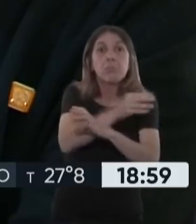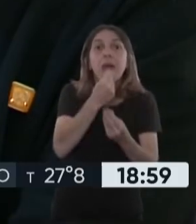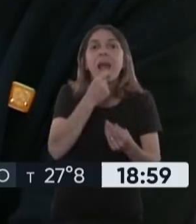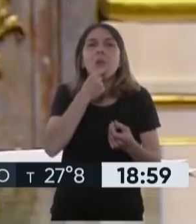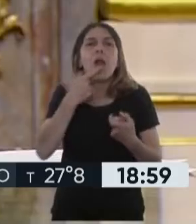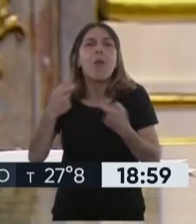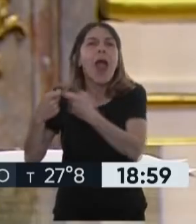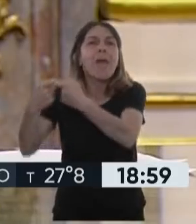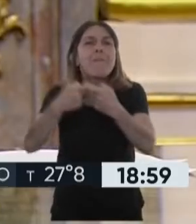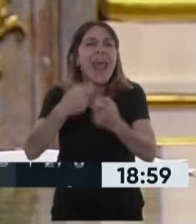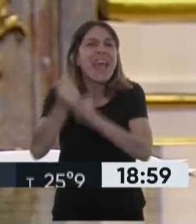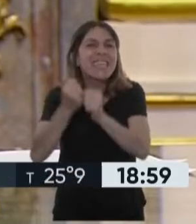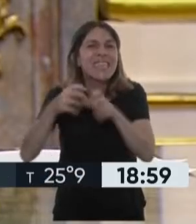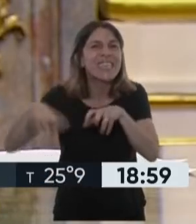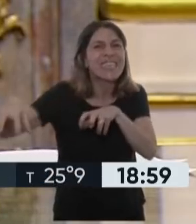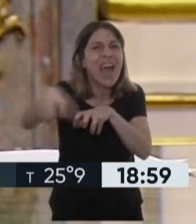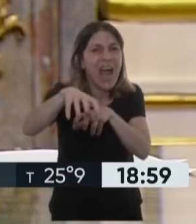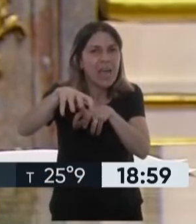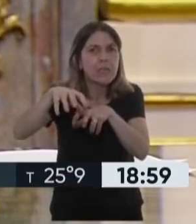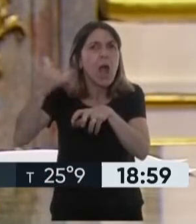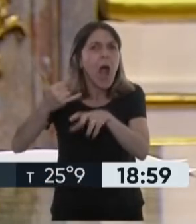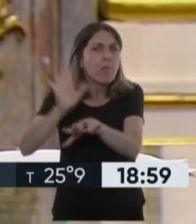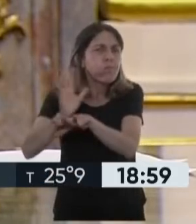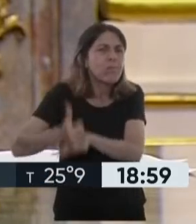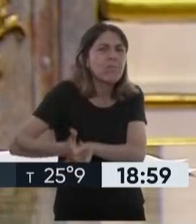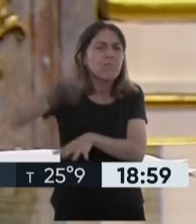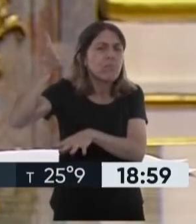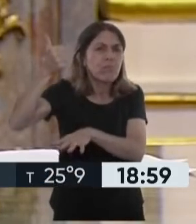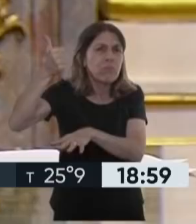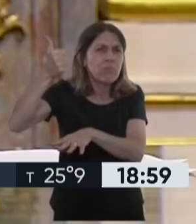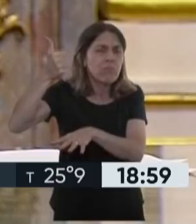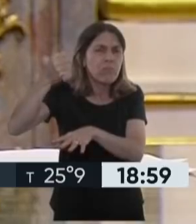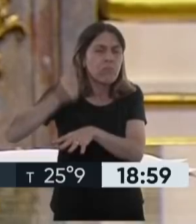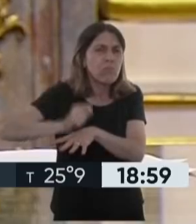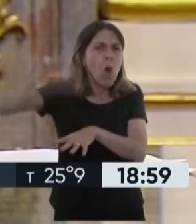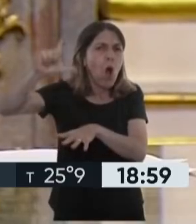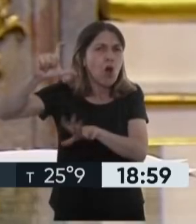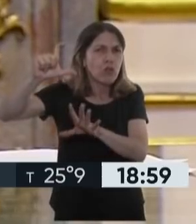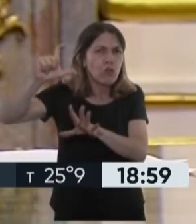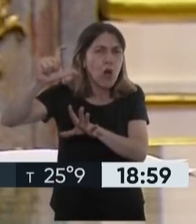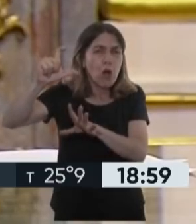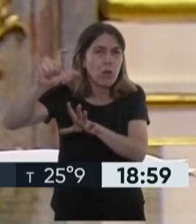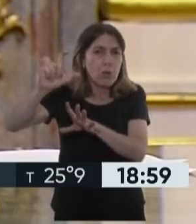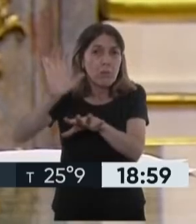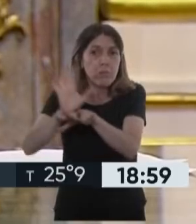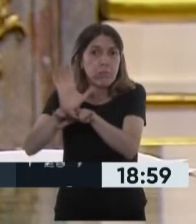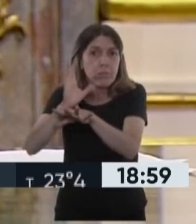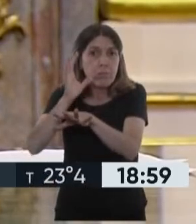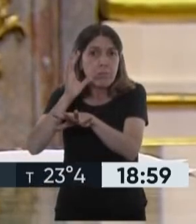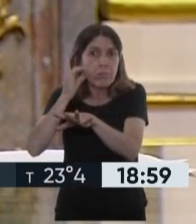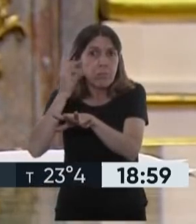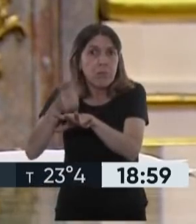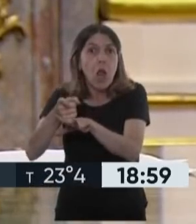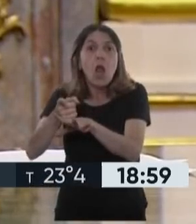empresas, un conjunto de empresas que tienen ganancias netas imponibles altas en términos absolutos. Y esto no es